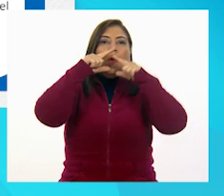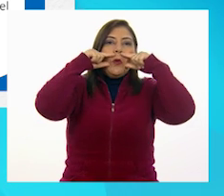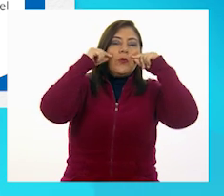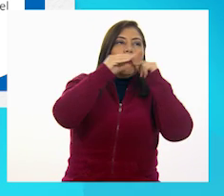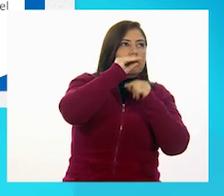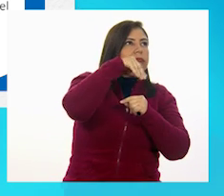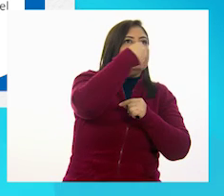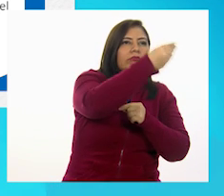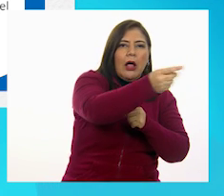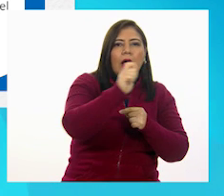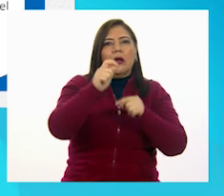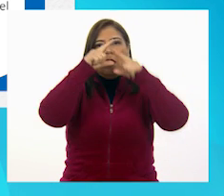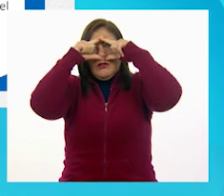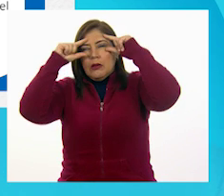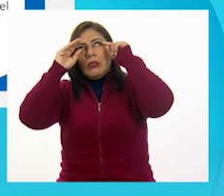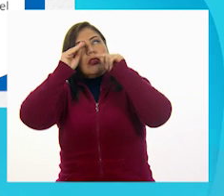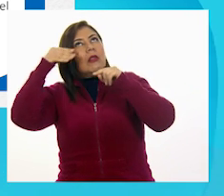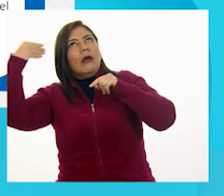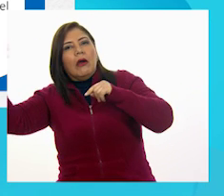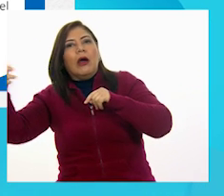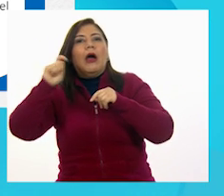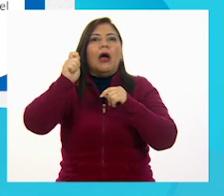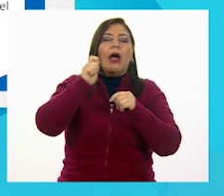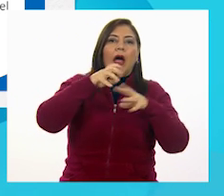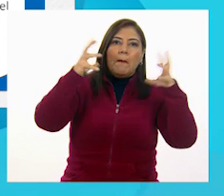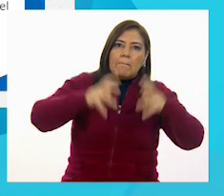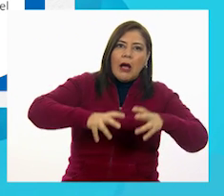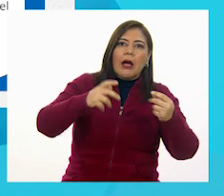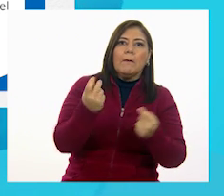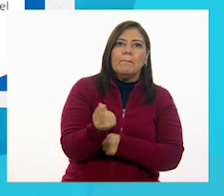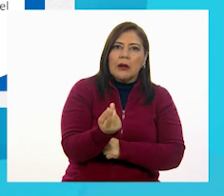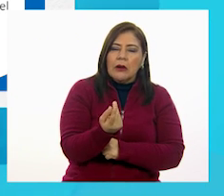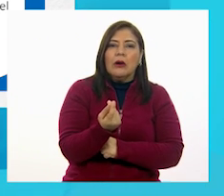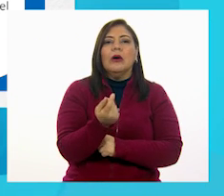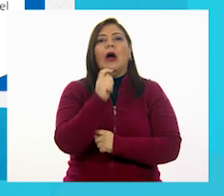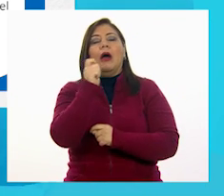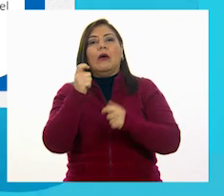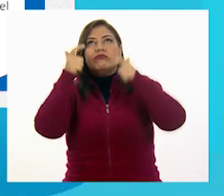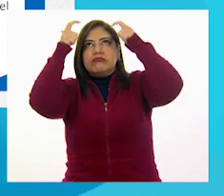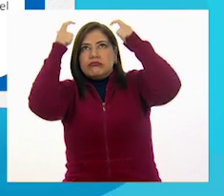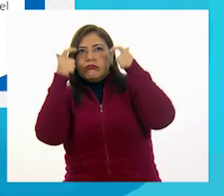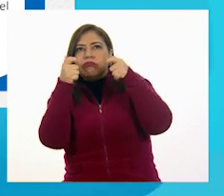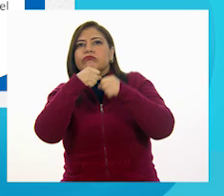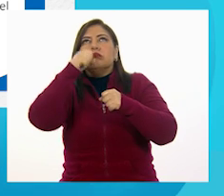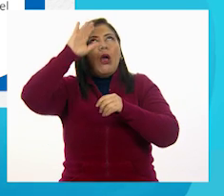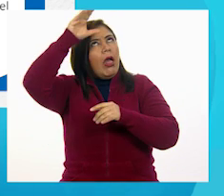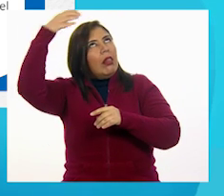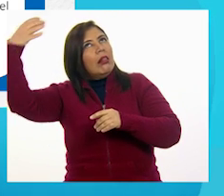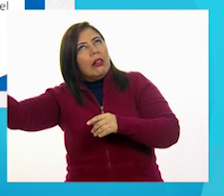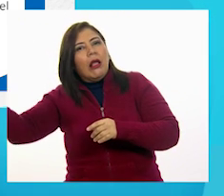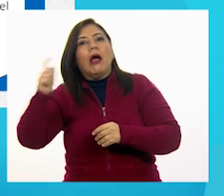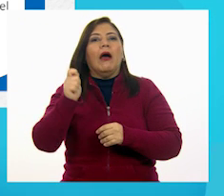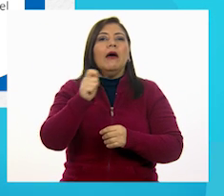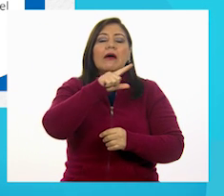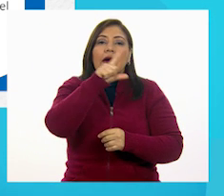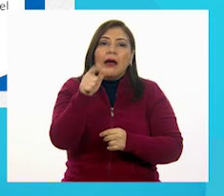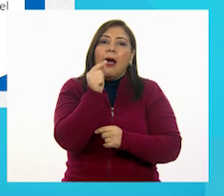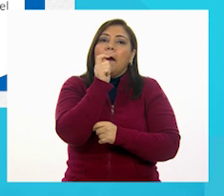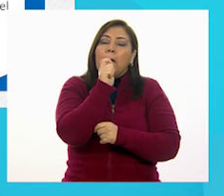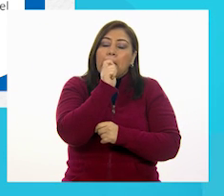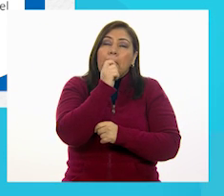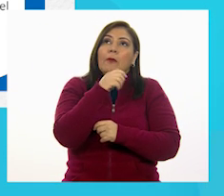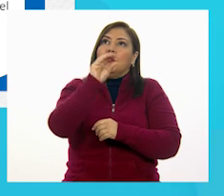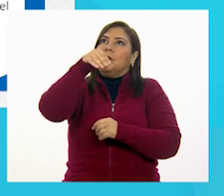señor, el antifaz del ladrón, la pelota del perro, el sombrero de la viejita, el silbato del